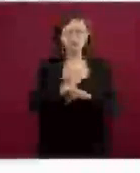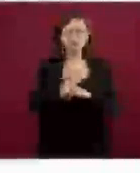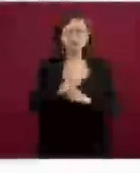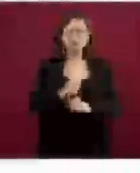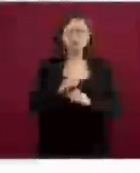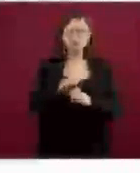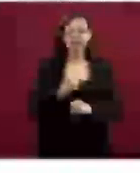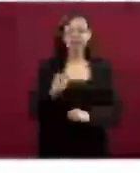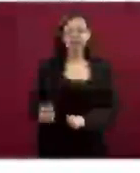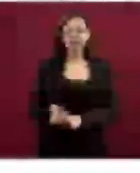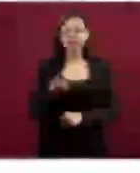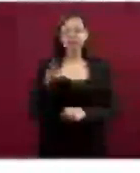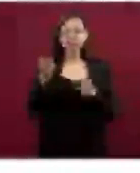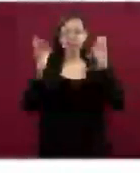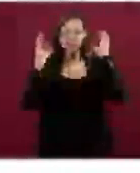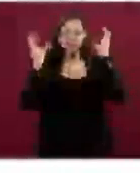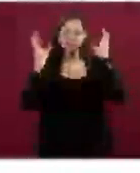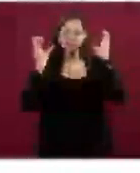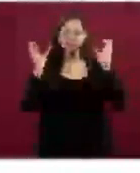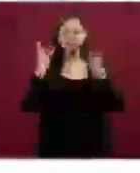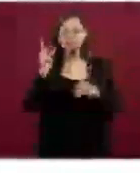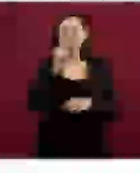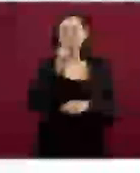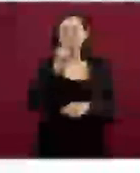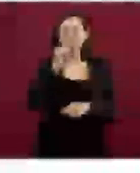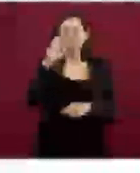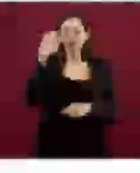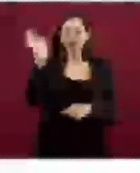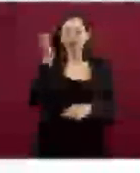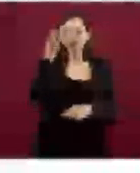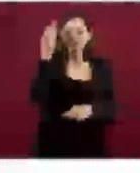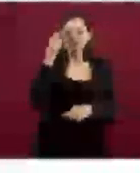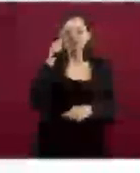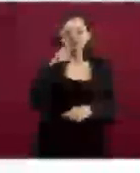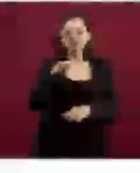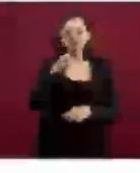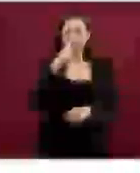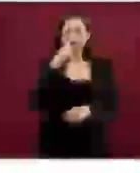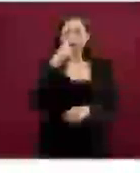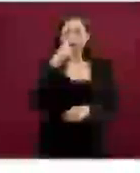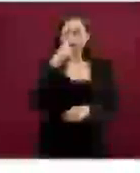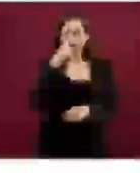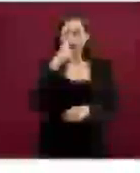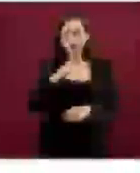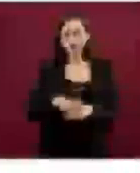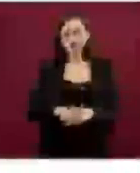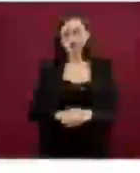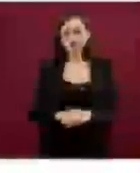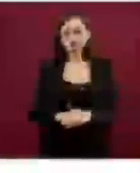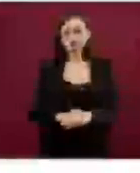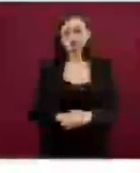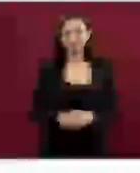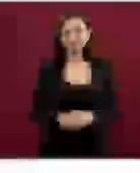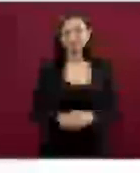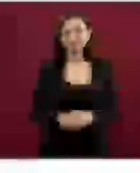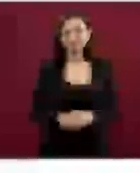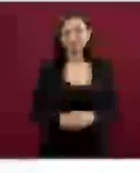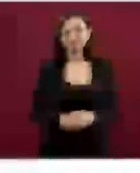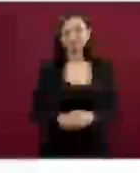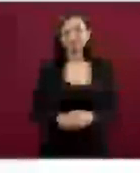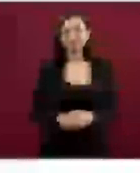de la policía federal el personal de la secretaría aquí este es el